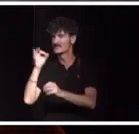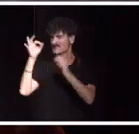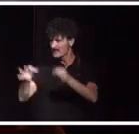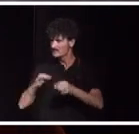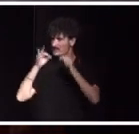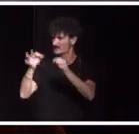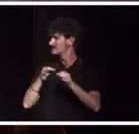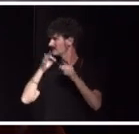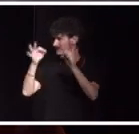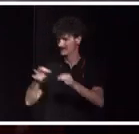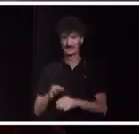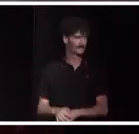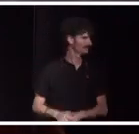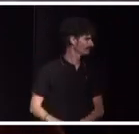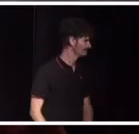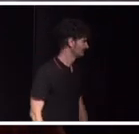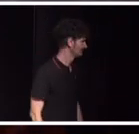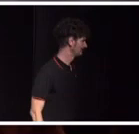compañero.